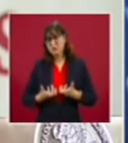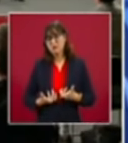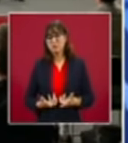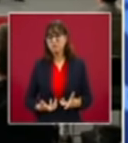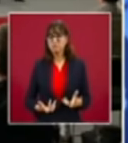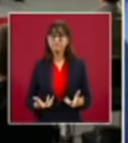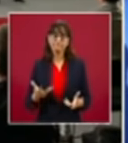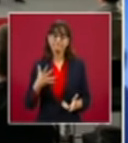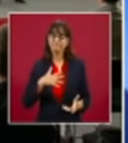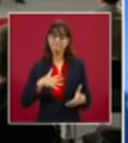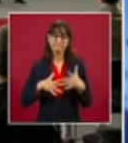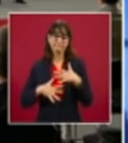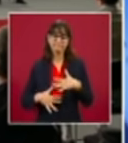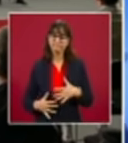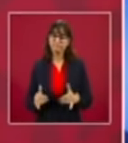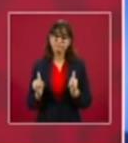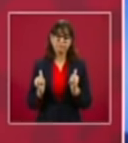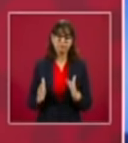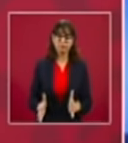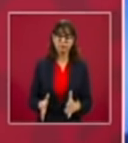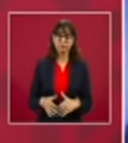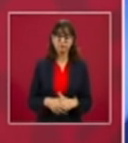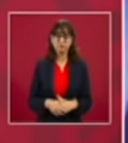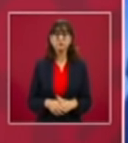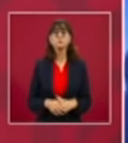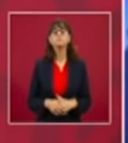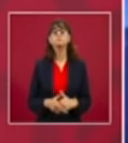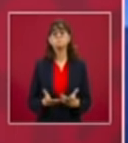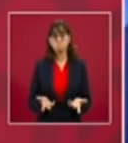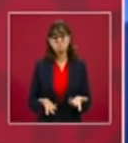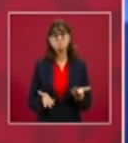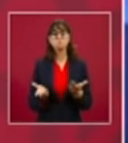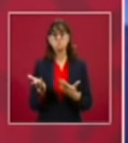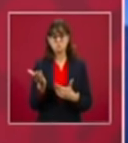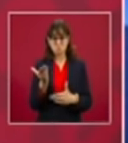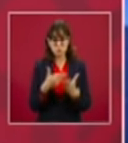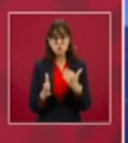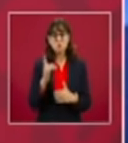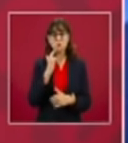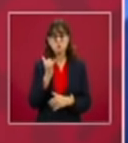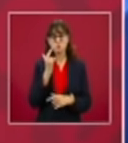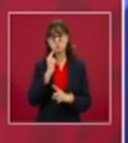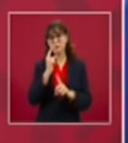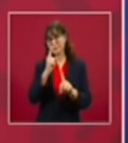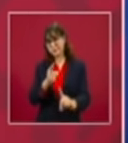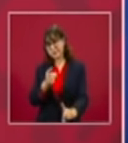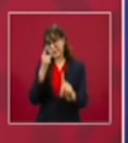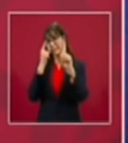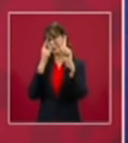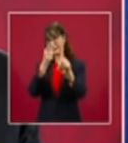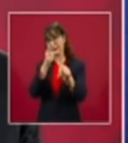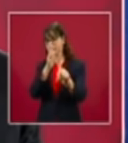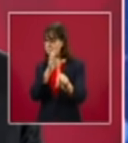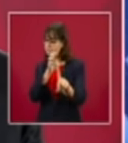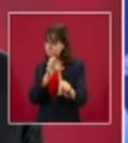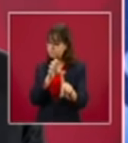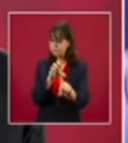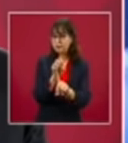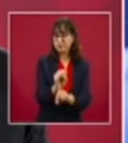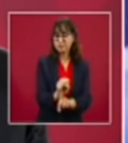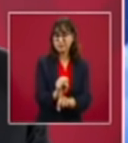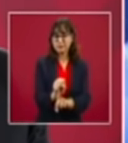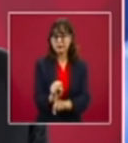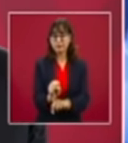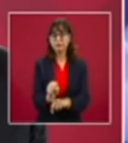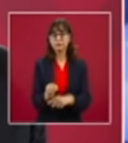atender obtener conseguir esos resultados y yo desde luego de estado y de acuerdo con ello que la